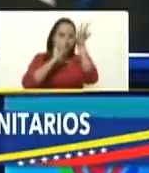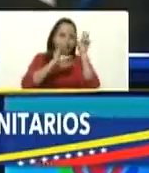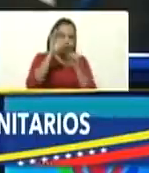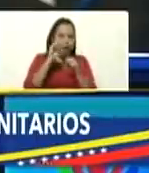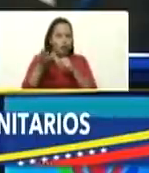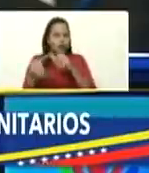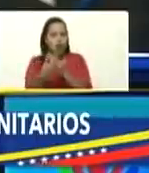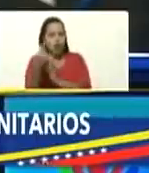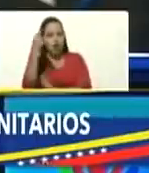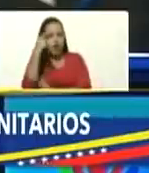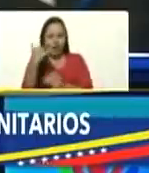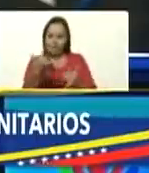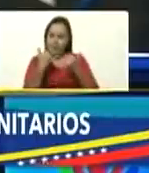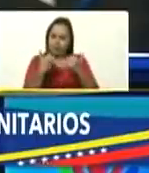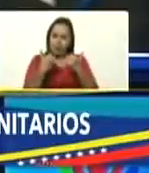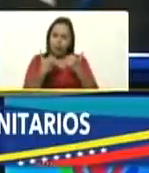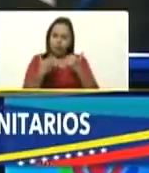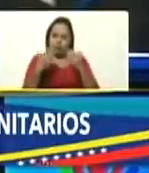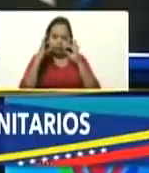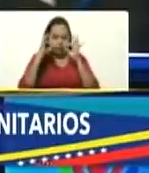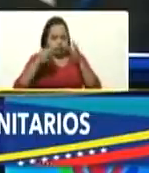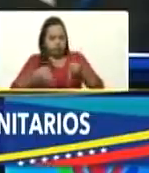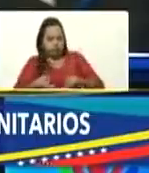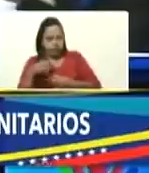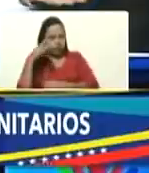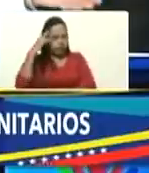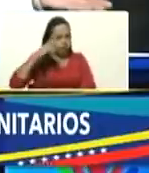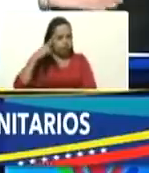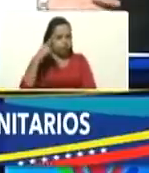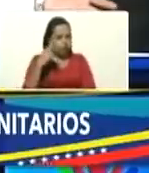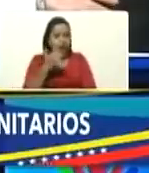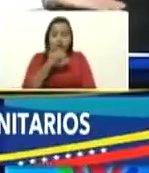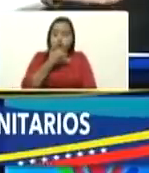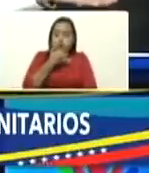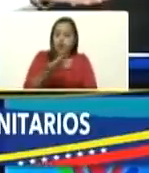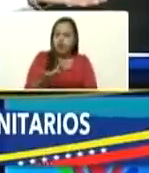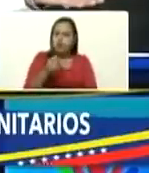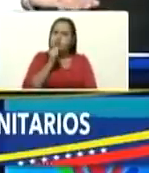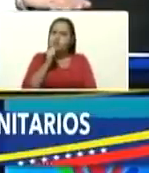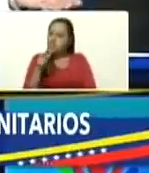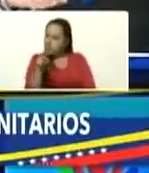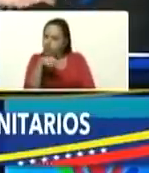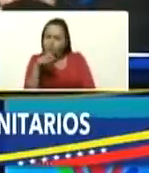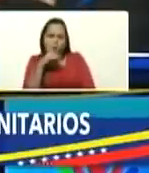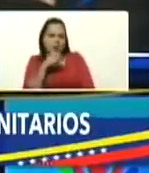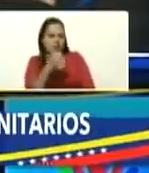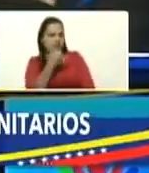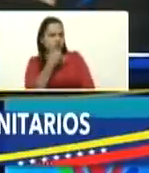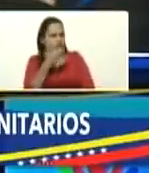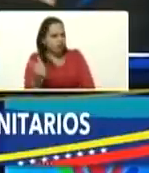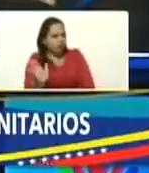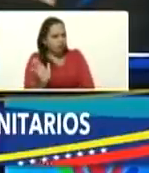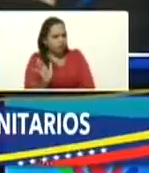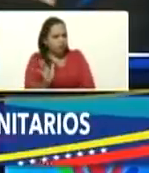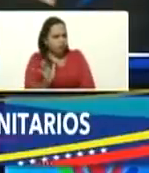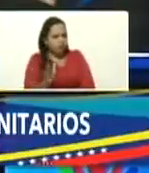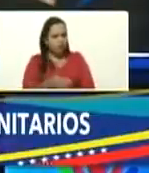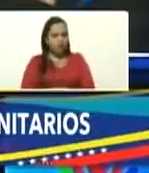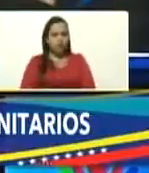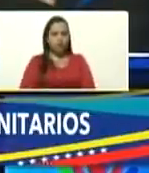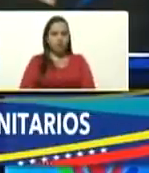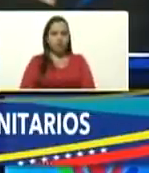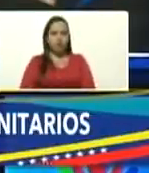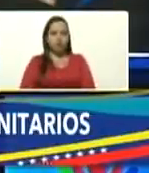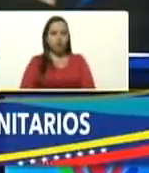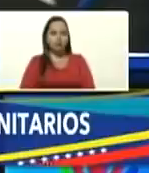mismo autocorregirse en problemas. ¿Quién no comete errores? Díganme ustedes, ¿quién? ¿Ah?